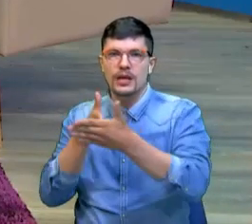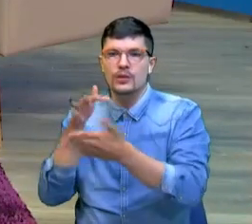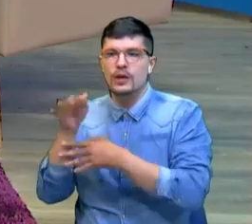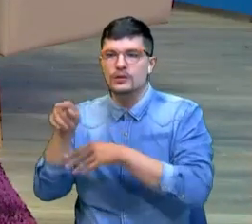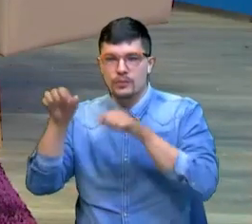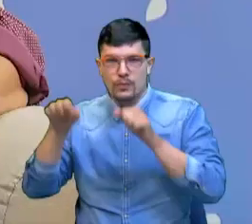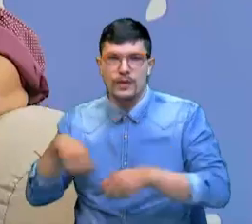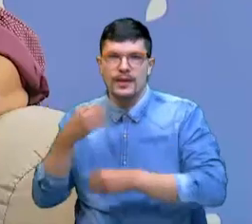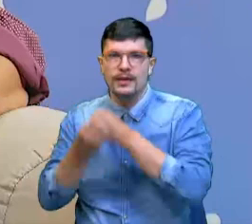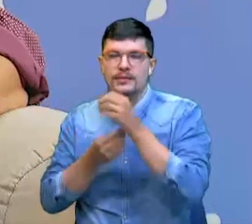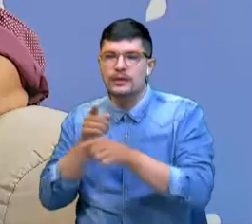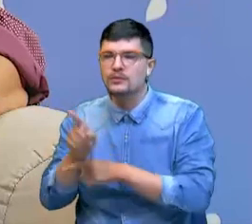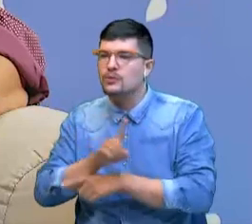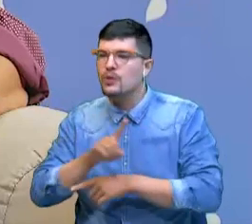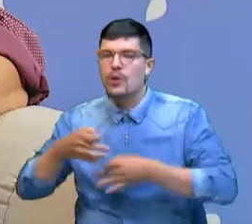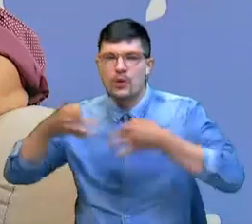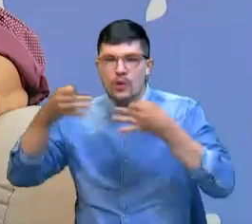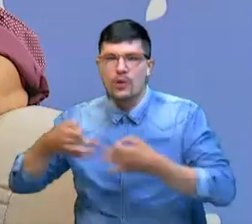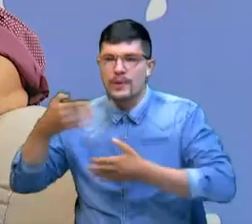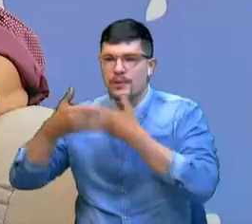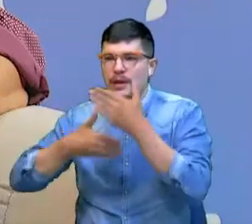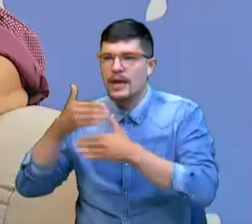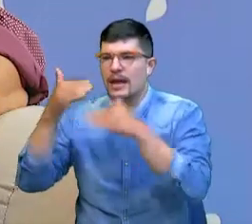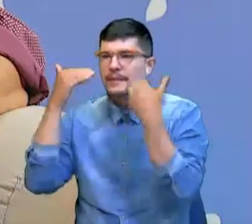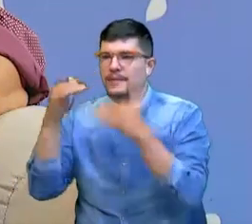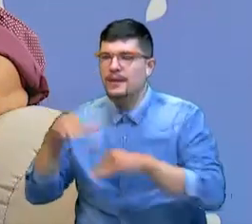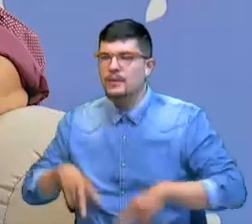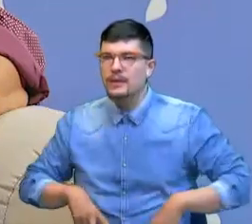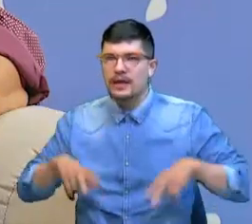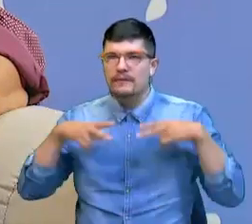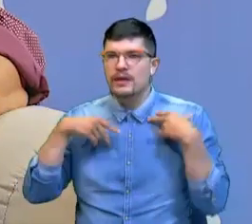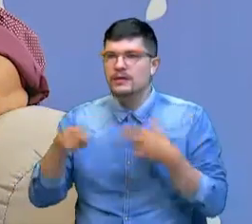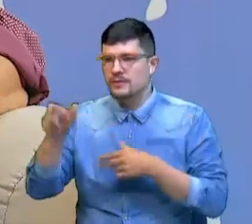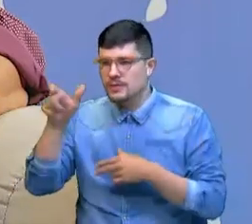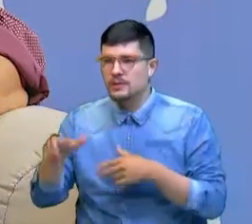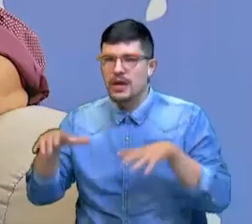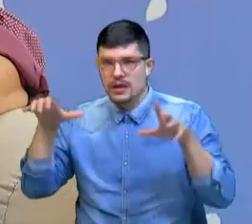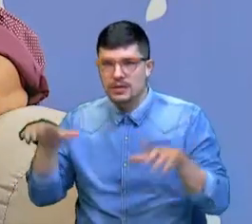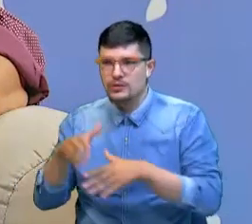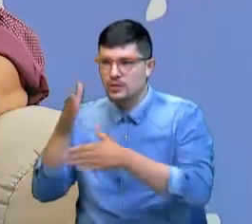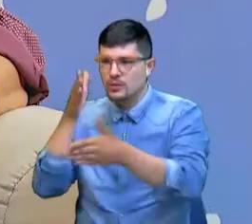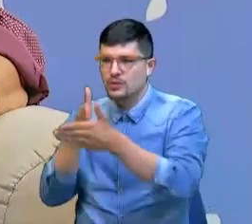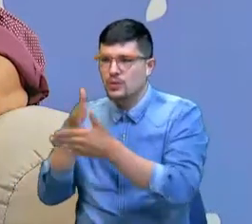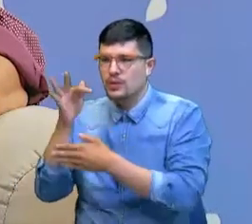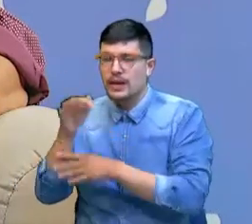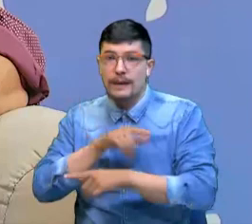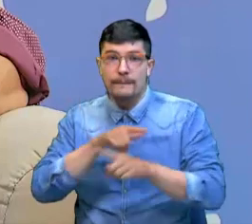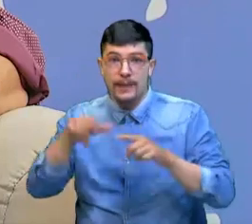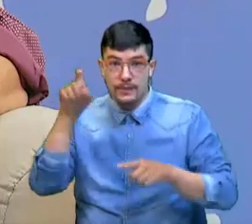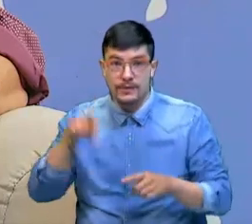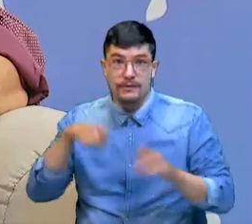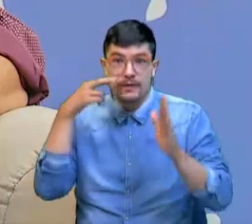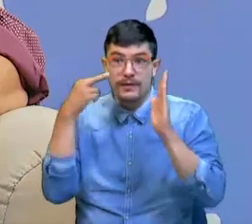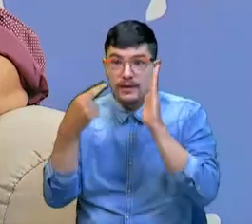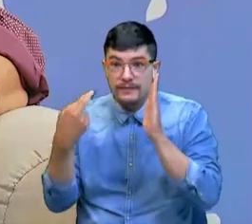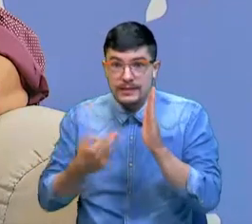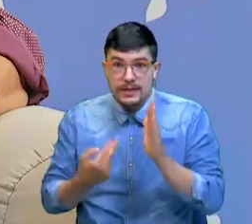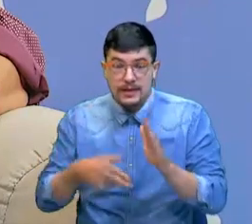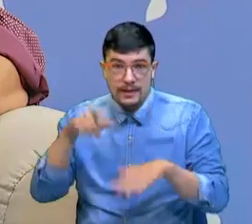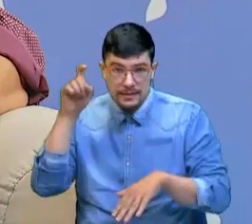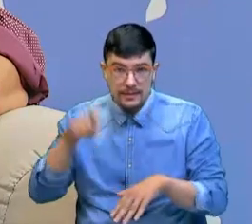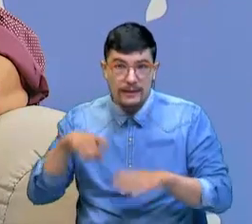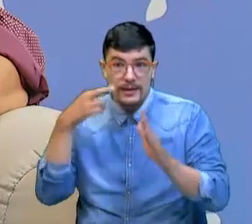una presunta vulneración al debido proceso, al mínimo vital, una acción de tutela. Ahora, hay que revisar, pues, que no vayan